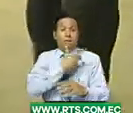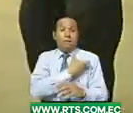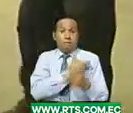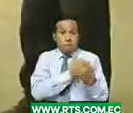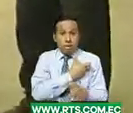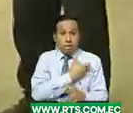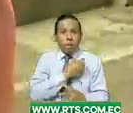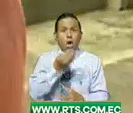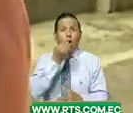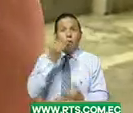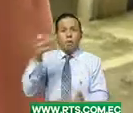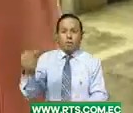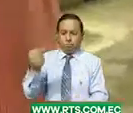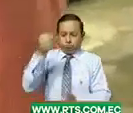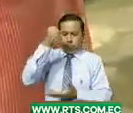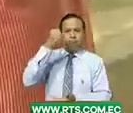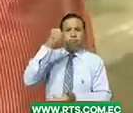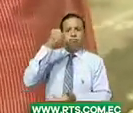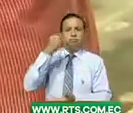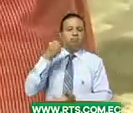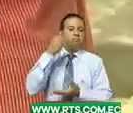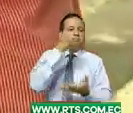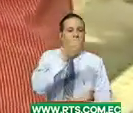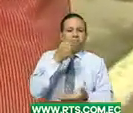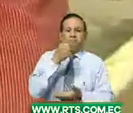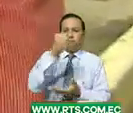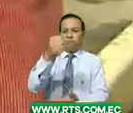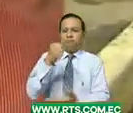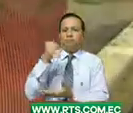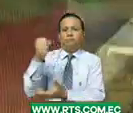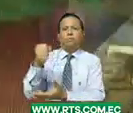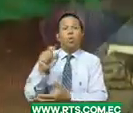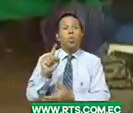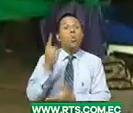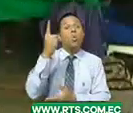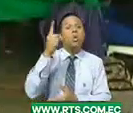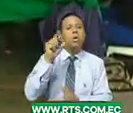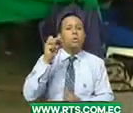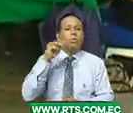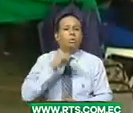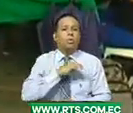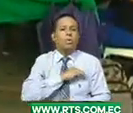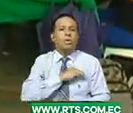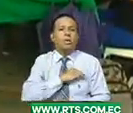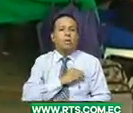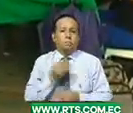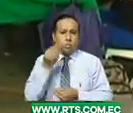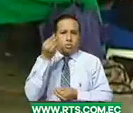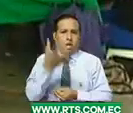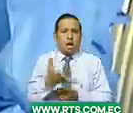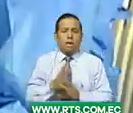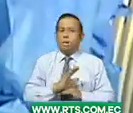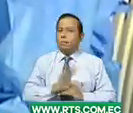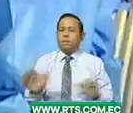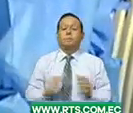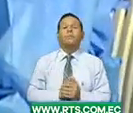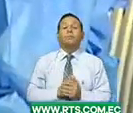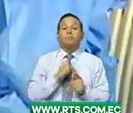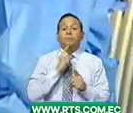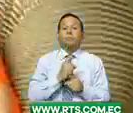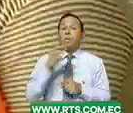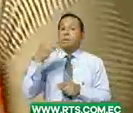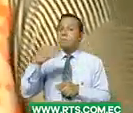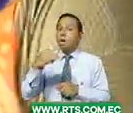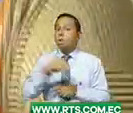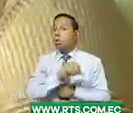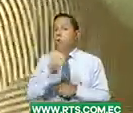víveres, los mismos que son entregados solo en los centros de vacunación municipal. Para este miércoles se tiene previsto inaugurar otro punto de vacunación en